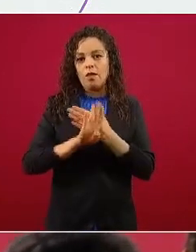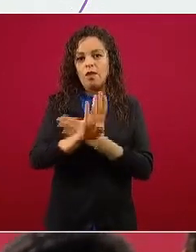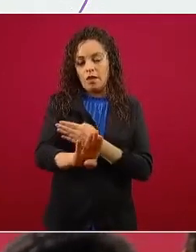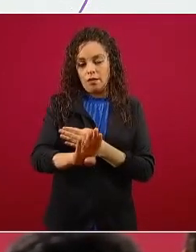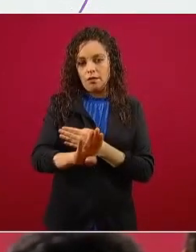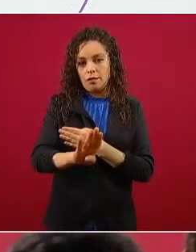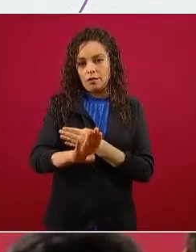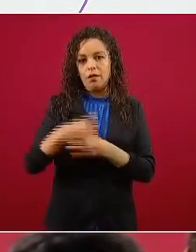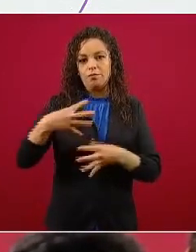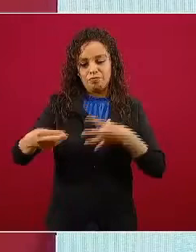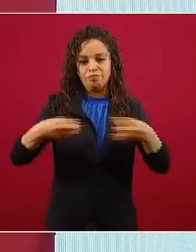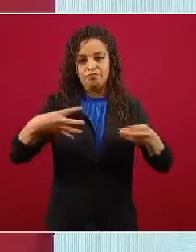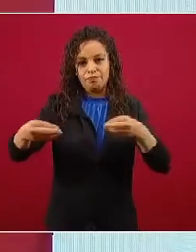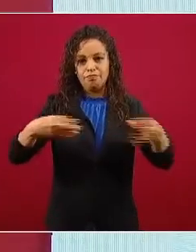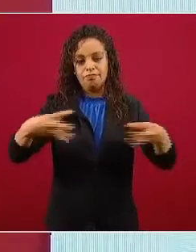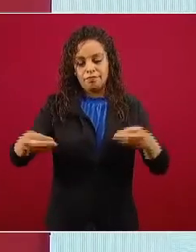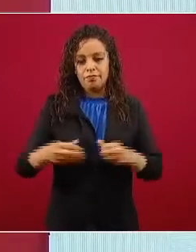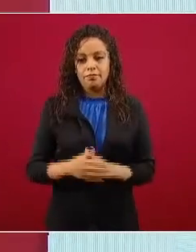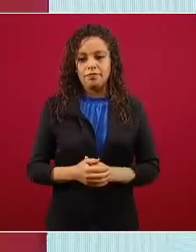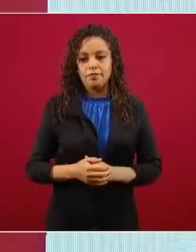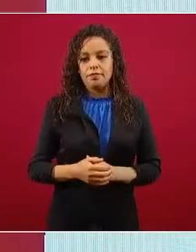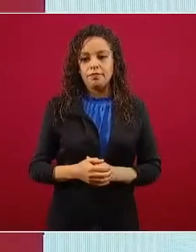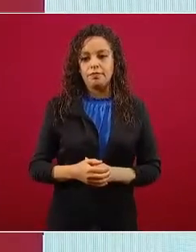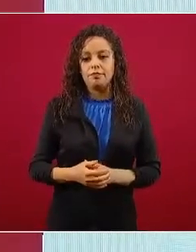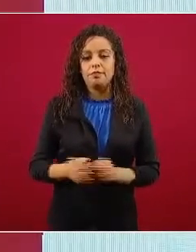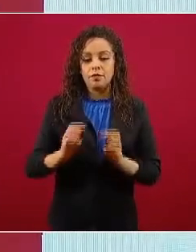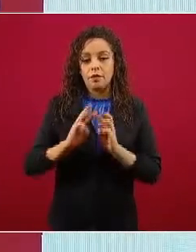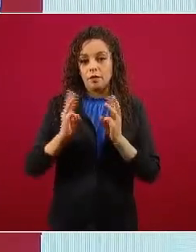como lo dispuso el Consejo de Salubridad